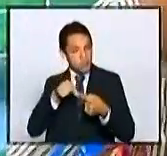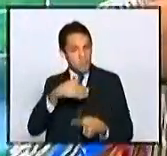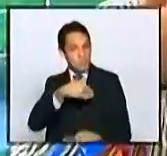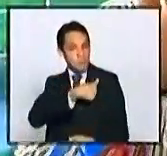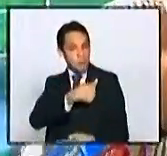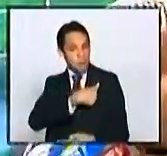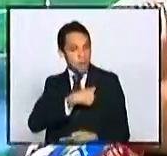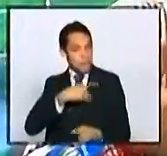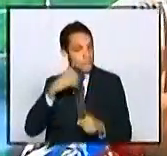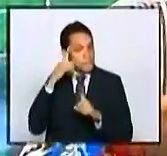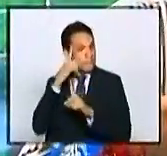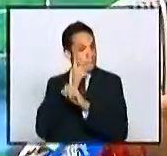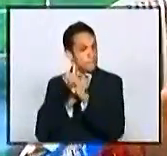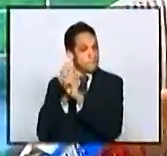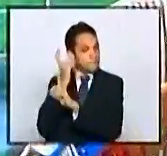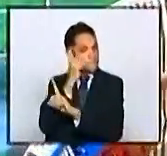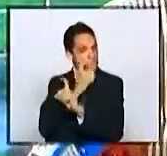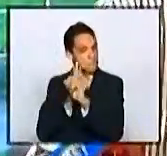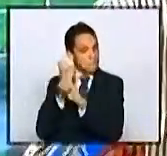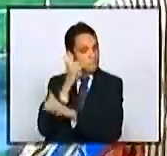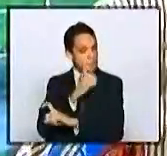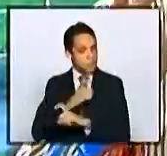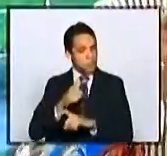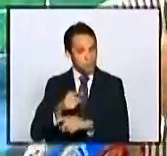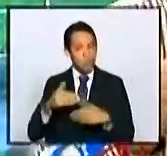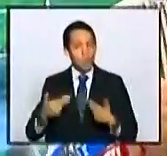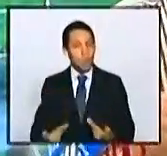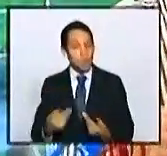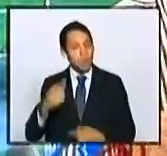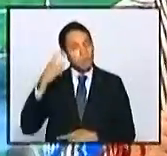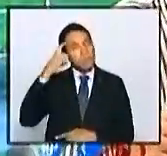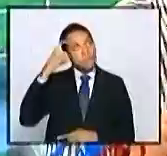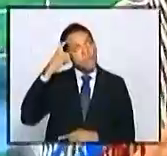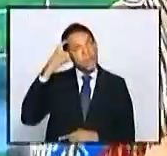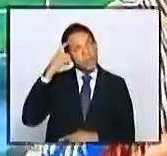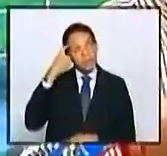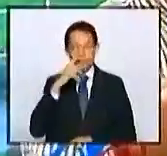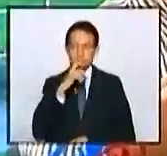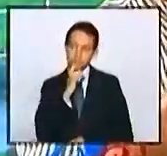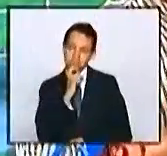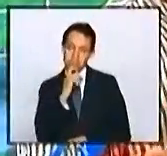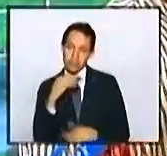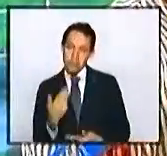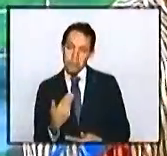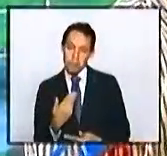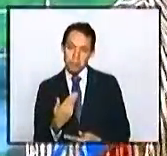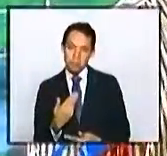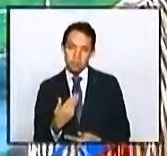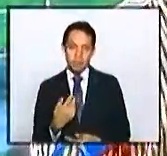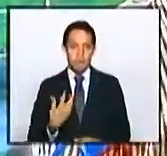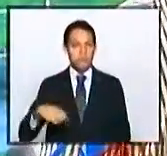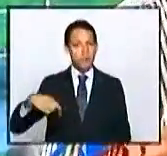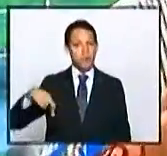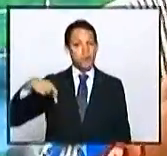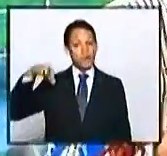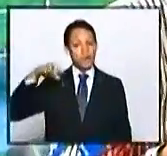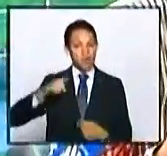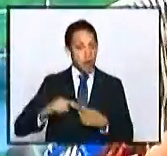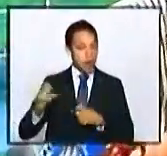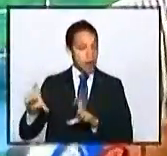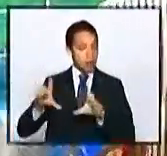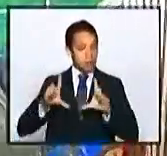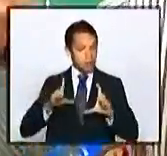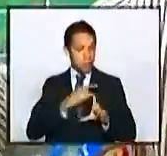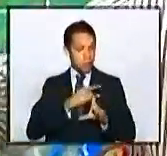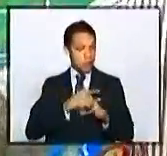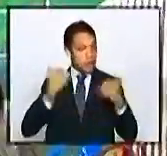pensamientos automáticos que él genera en su cabeza, porque lo que él pensó en su momento es, a pesar de yo ser profesional, a pesar de ser